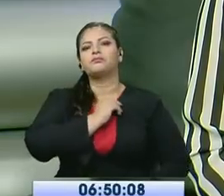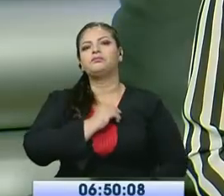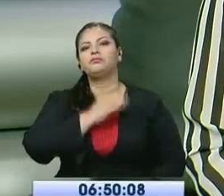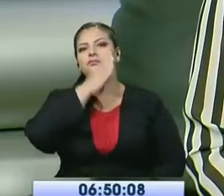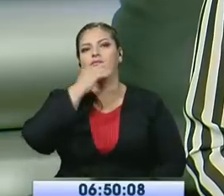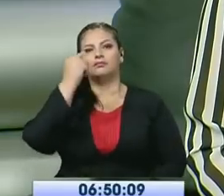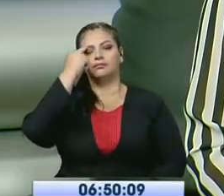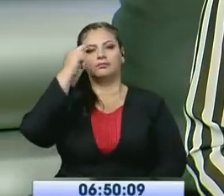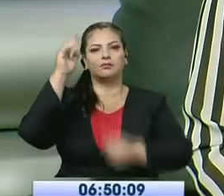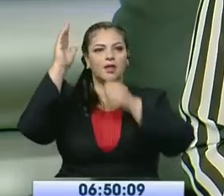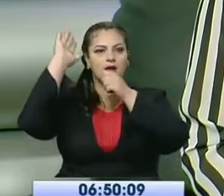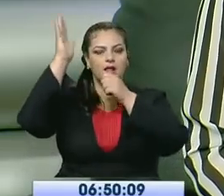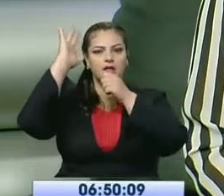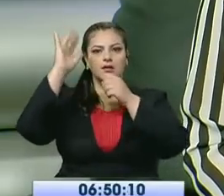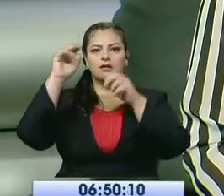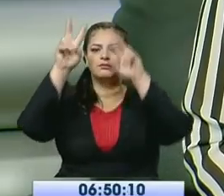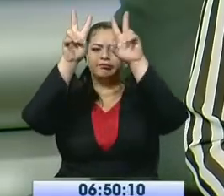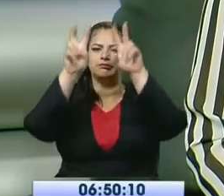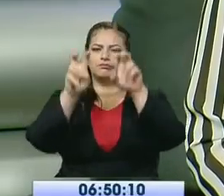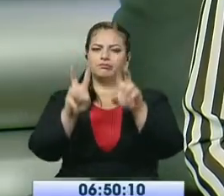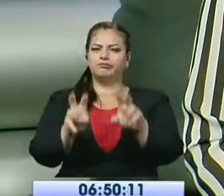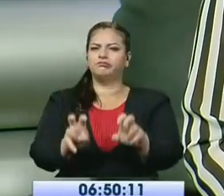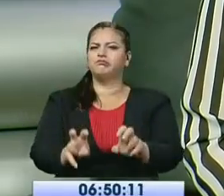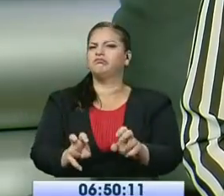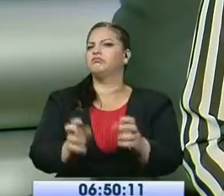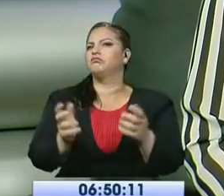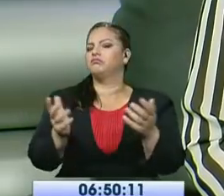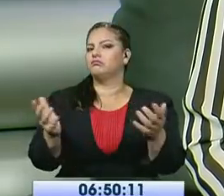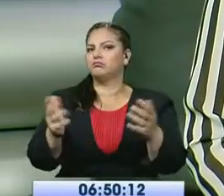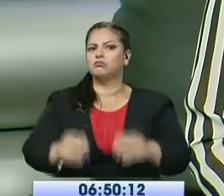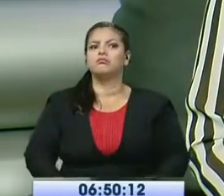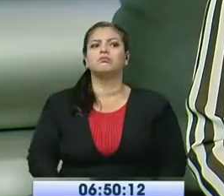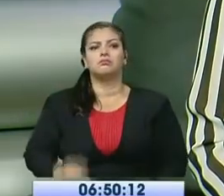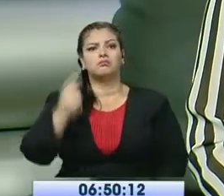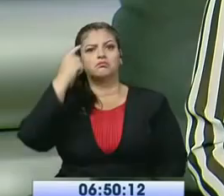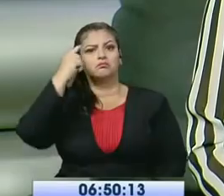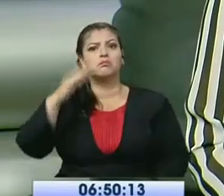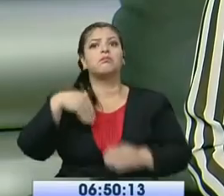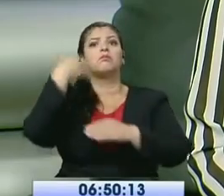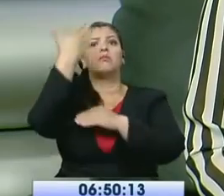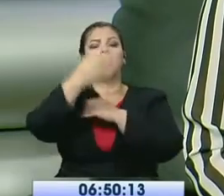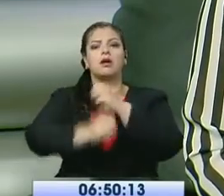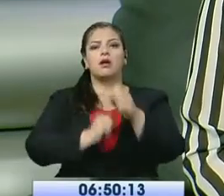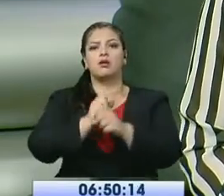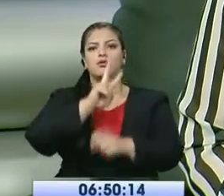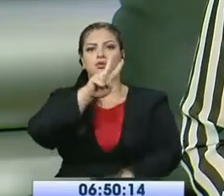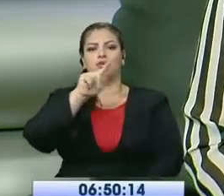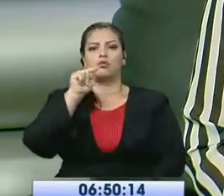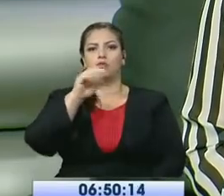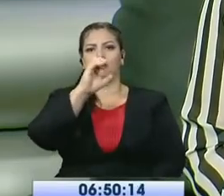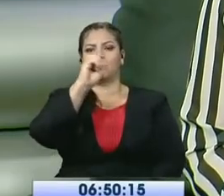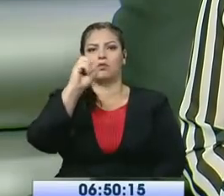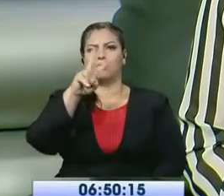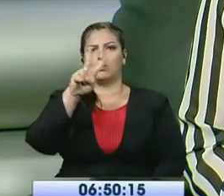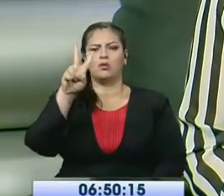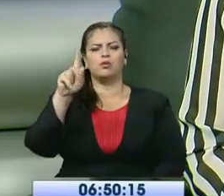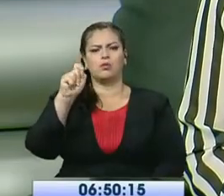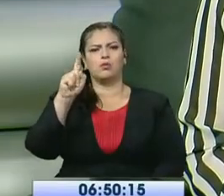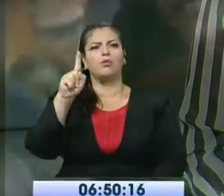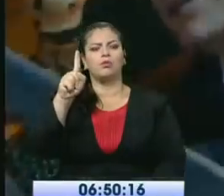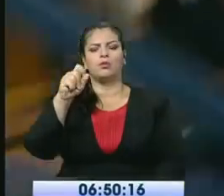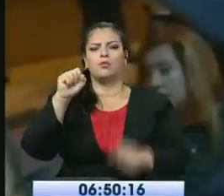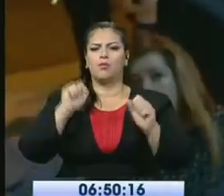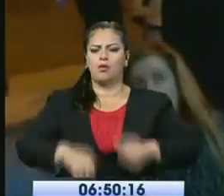sobre algunos temas como la posibilidad de volver a postularse en el 2021.